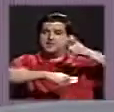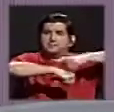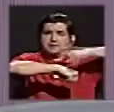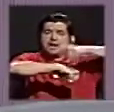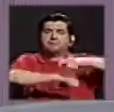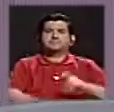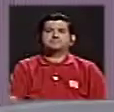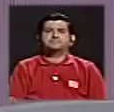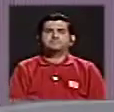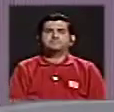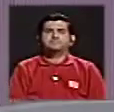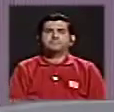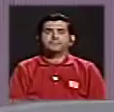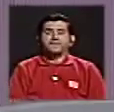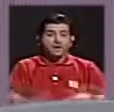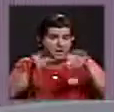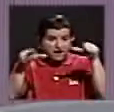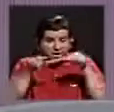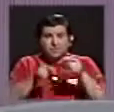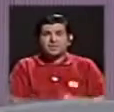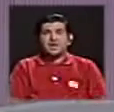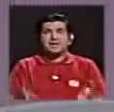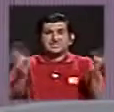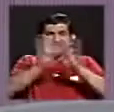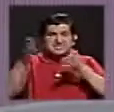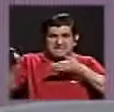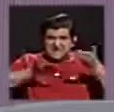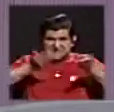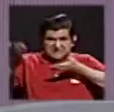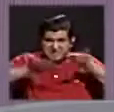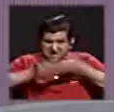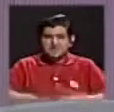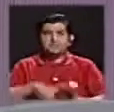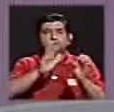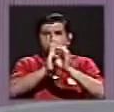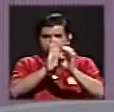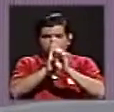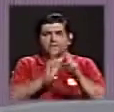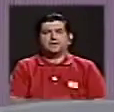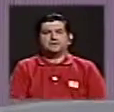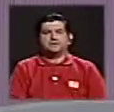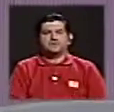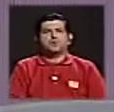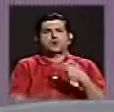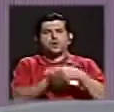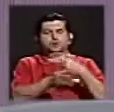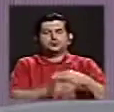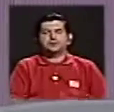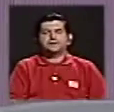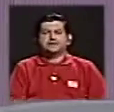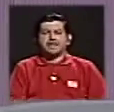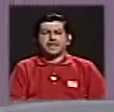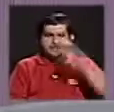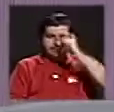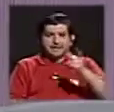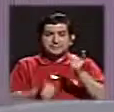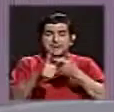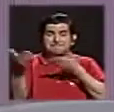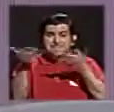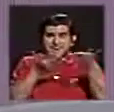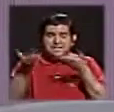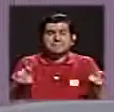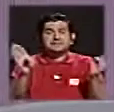instancia. Entonces, en lugares donde se están cerrando servicios, por ejemplo, en el hospital de Grecia se cerró, el primer